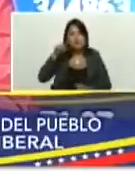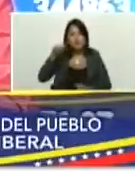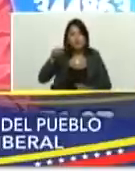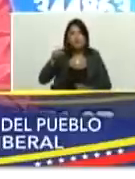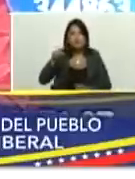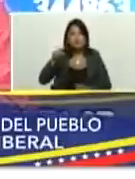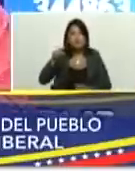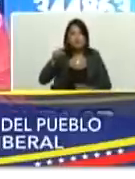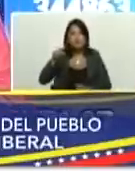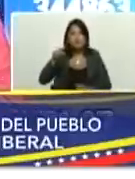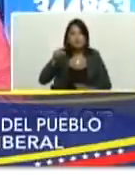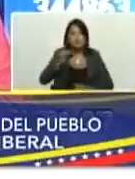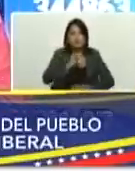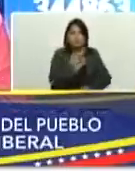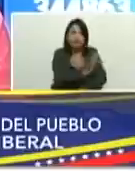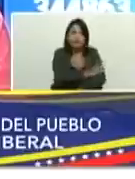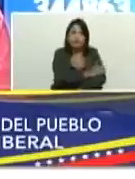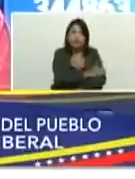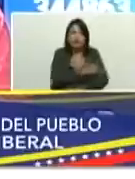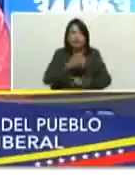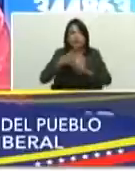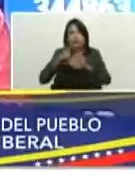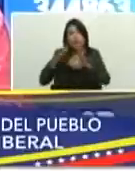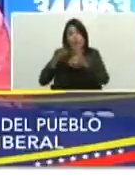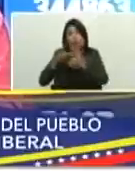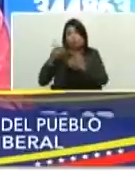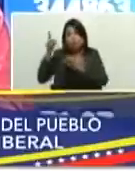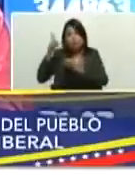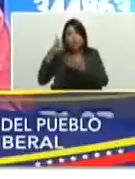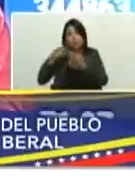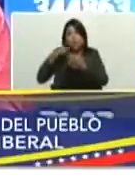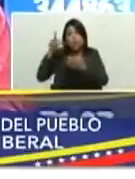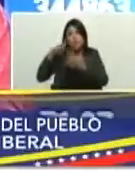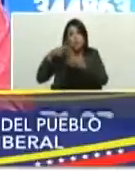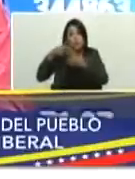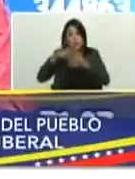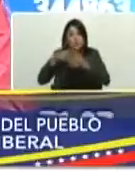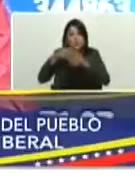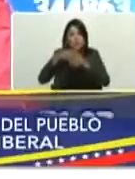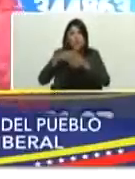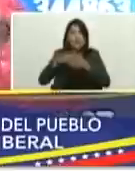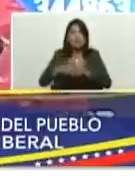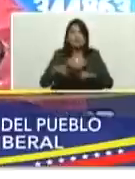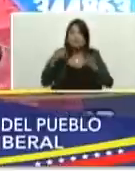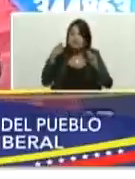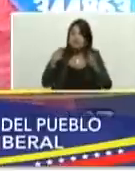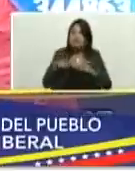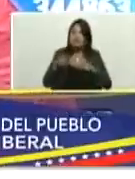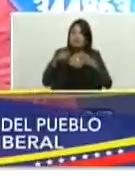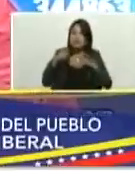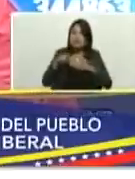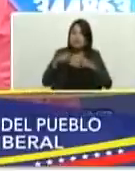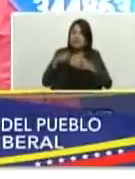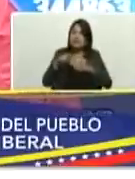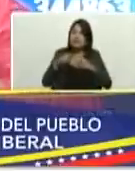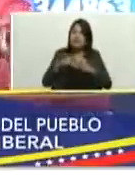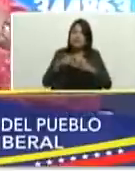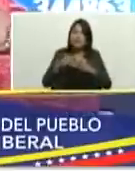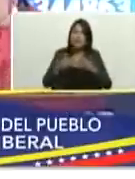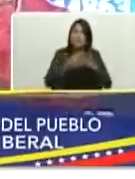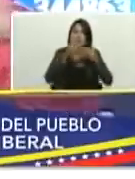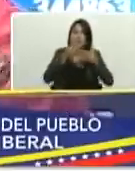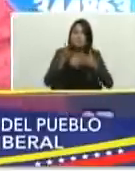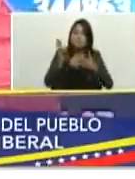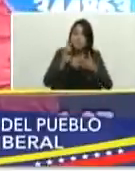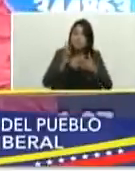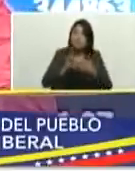que el imperialismo y la derecha y su oligarquía han tenido contra nuestra patria Venezuela en